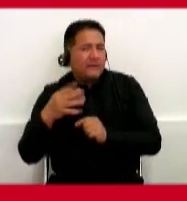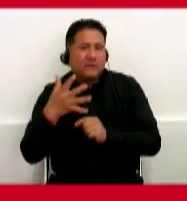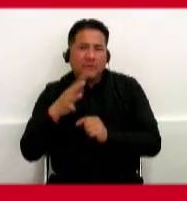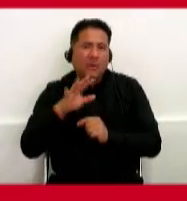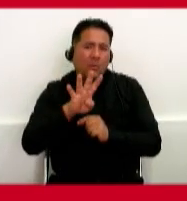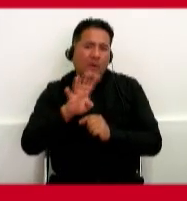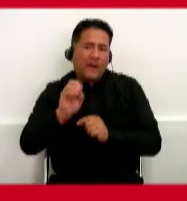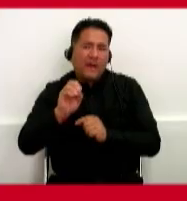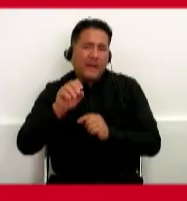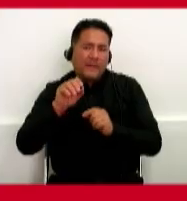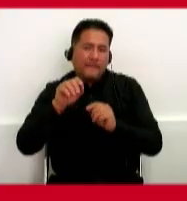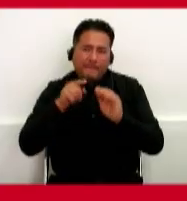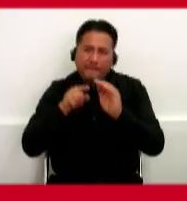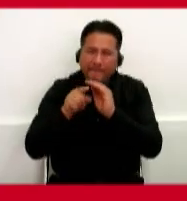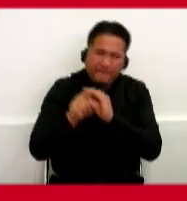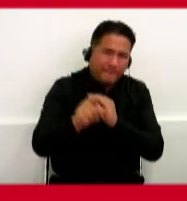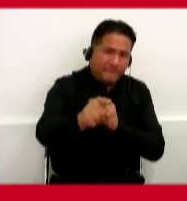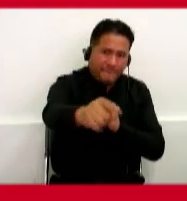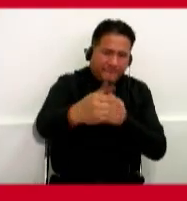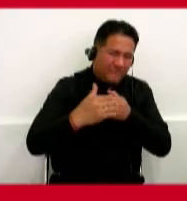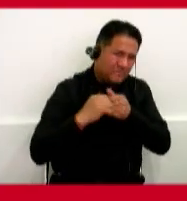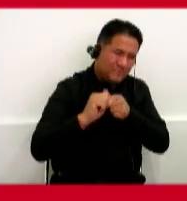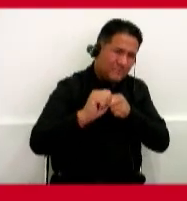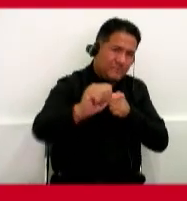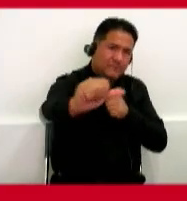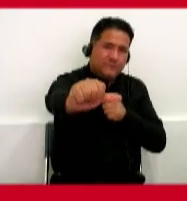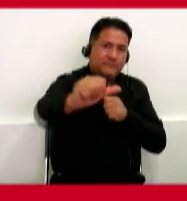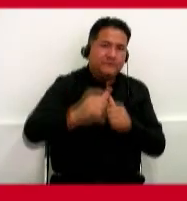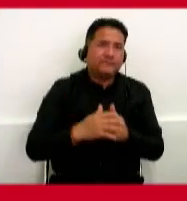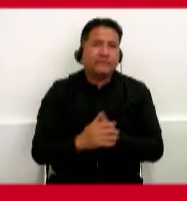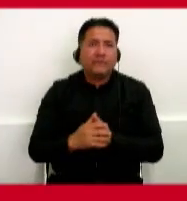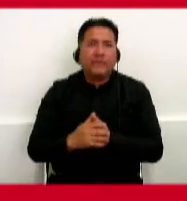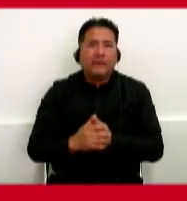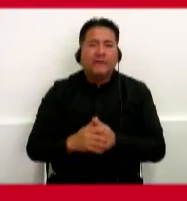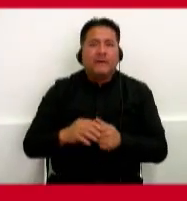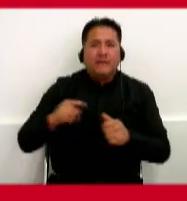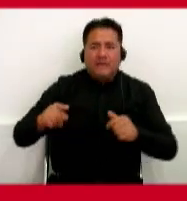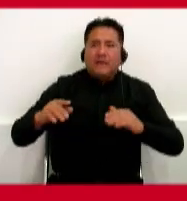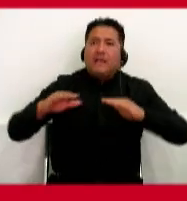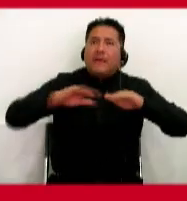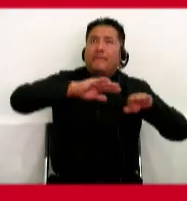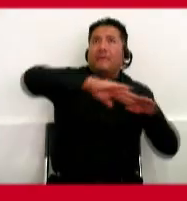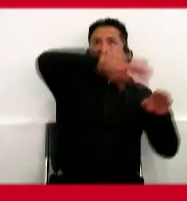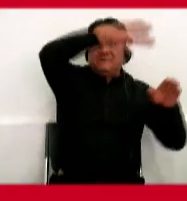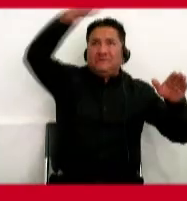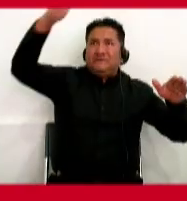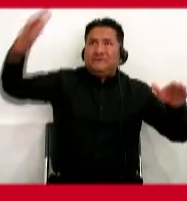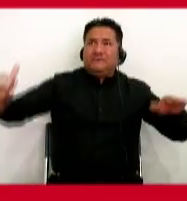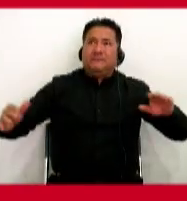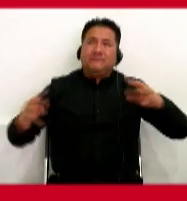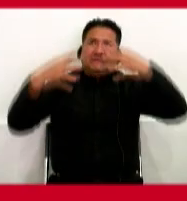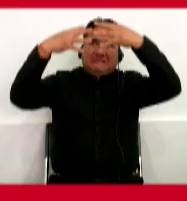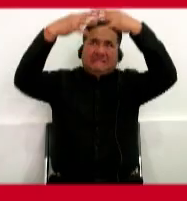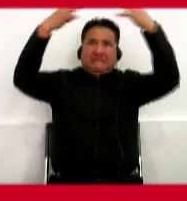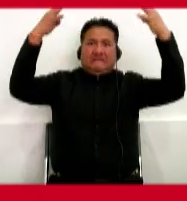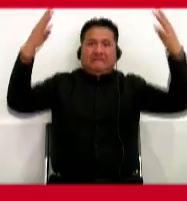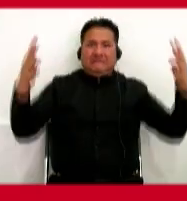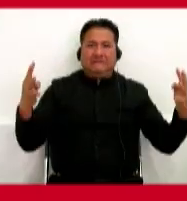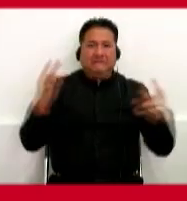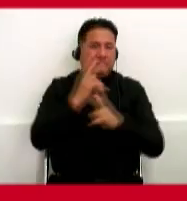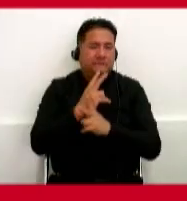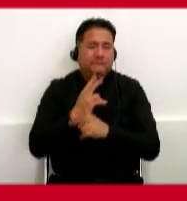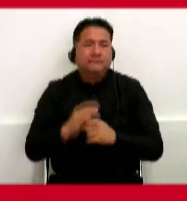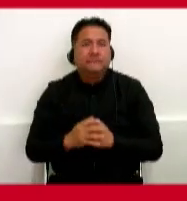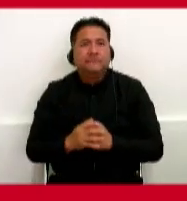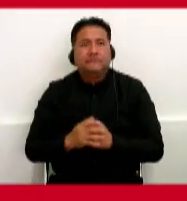logramos exponer el techo en el relleno cementado de la explotación de la parte superior. Dado las dimensiones que